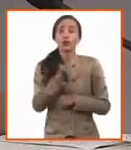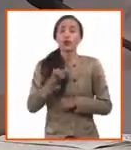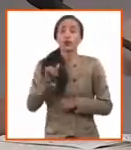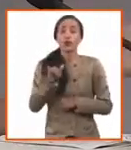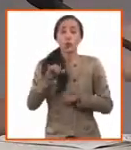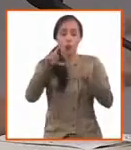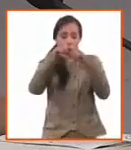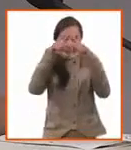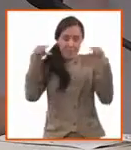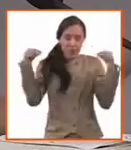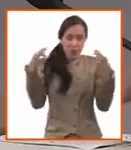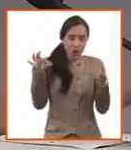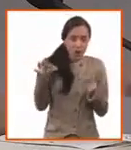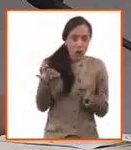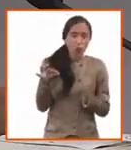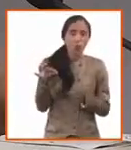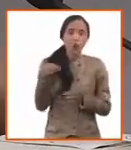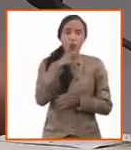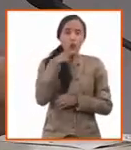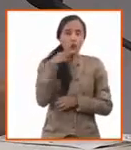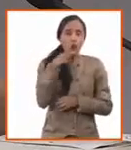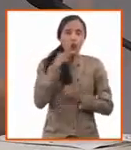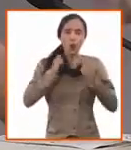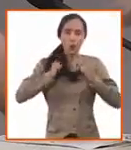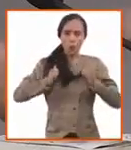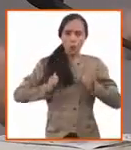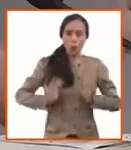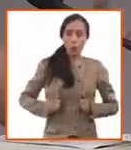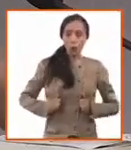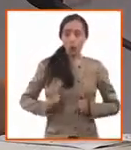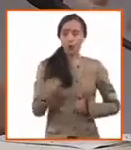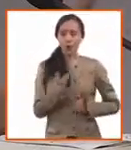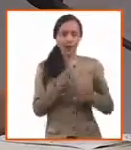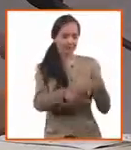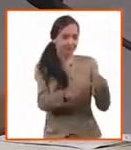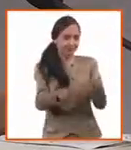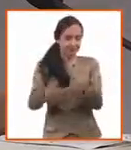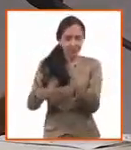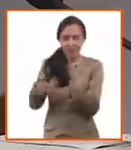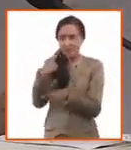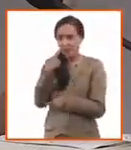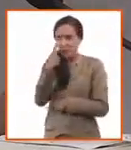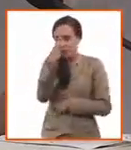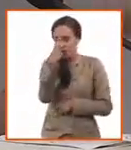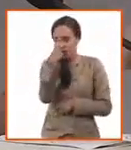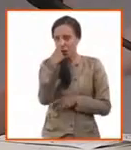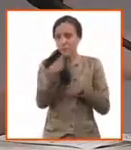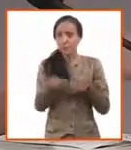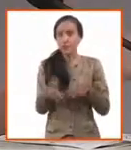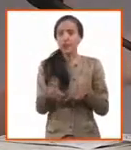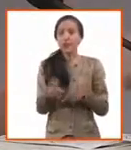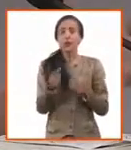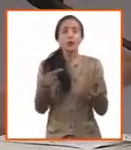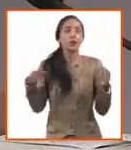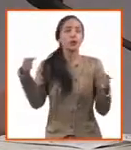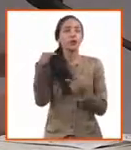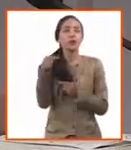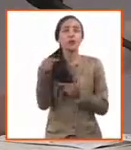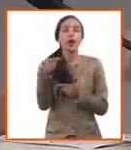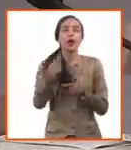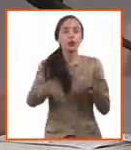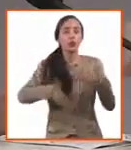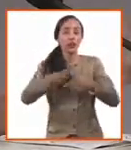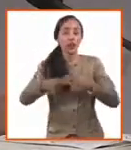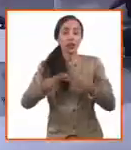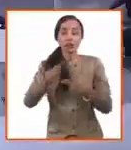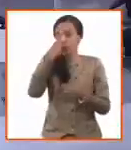un símbolo en los pañuelos rojos. Lo vemos en pullover, lo vemos en objetos materiales. Pero, digamos, ¿cuáles son los principales aportes del Che